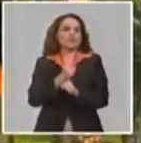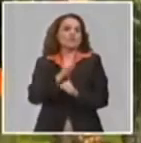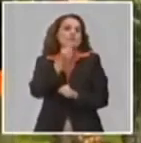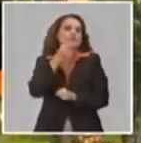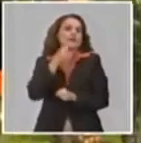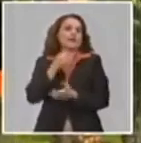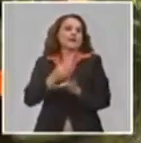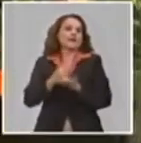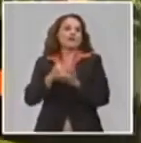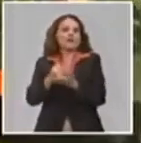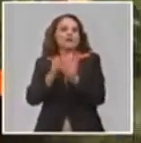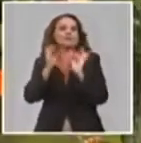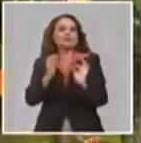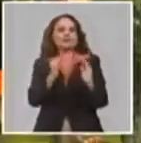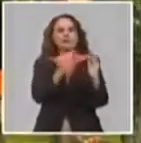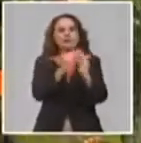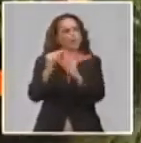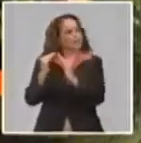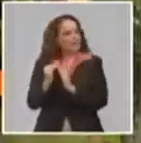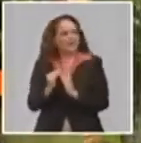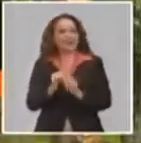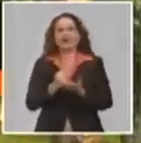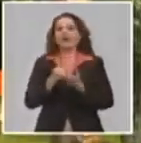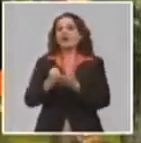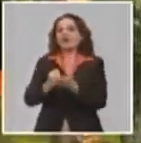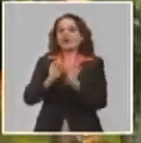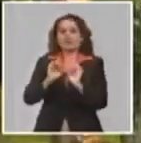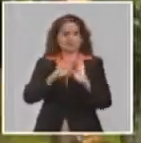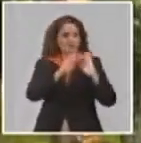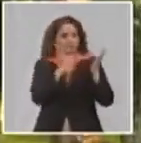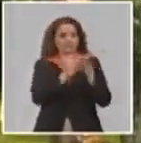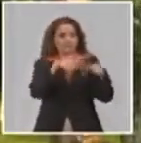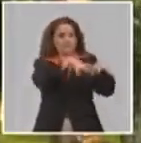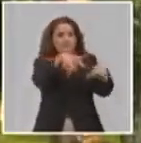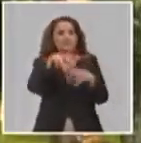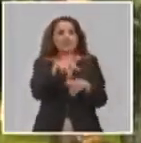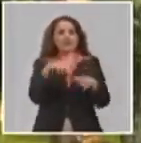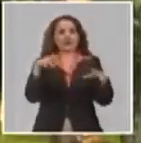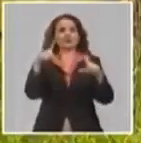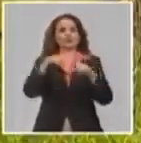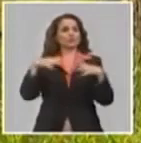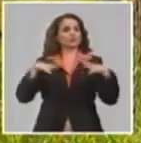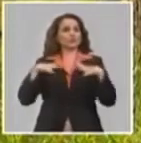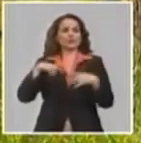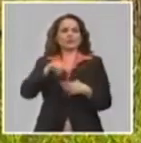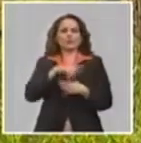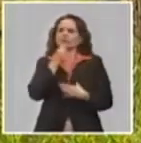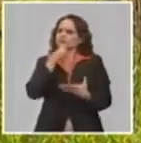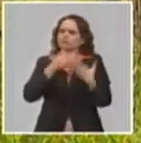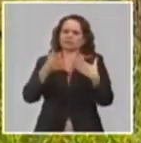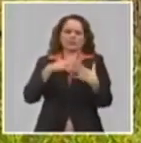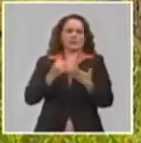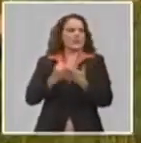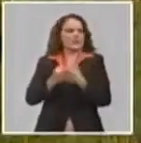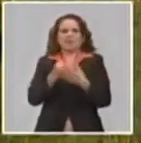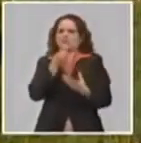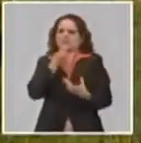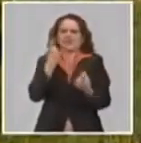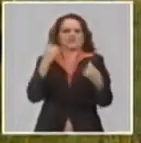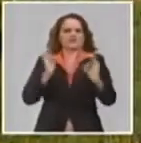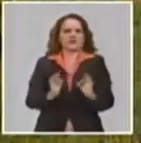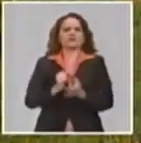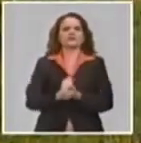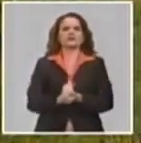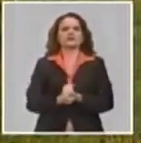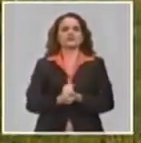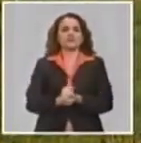la comunidad, con el complejo turístico, con el país también, y esto lo vamos a seguir haciendo cada vez que sea necesario. En el difícil escenario impuesto por